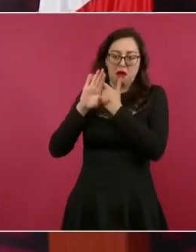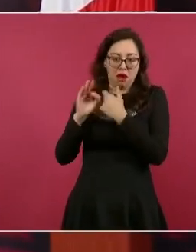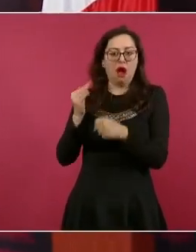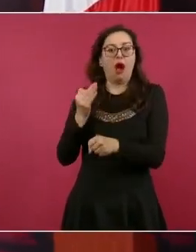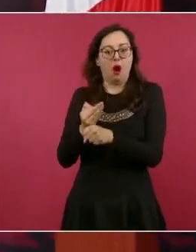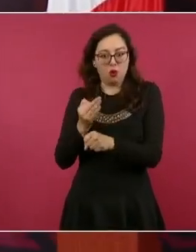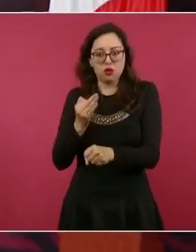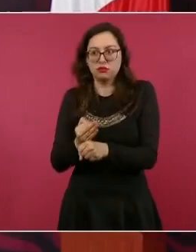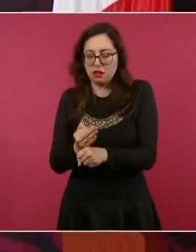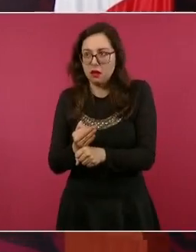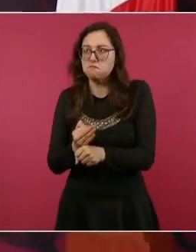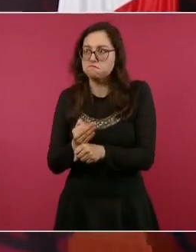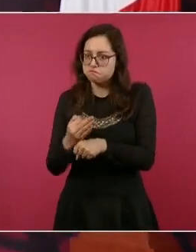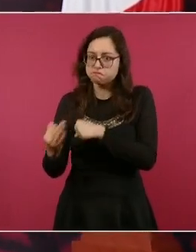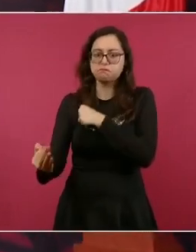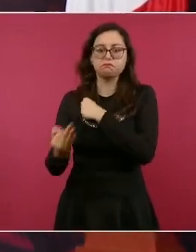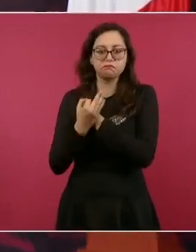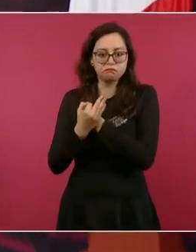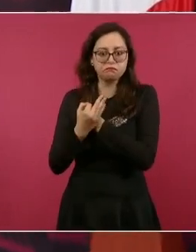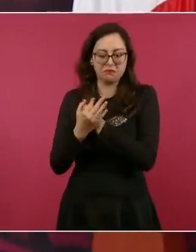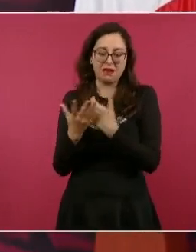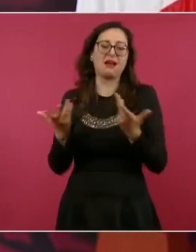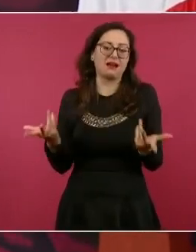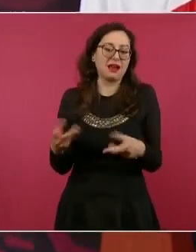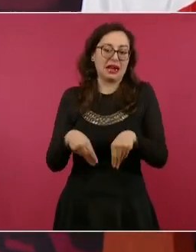pero consecuente.